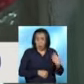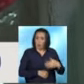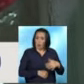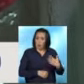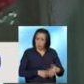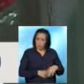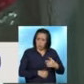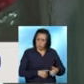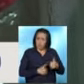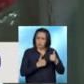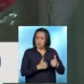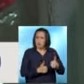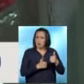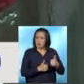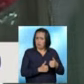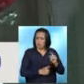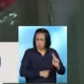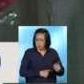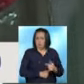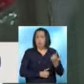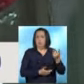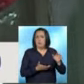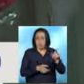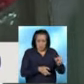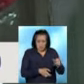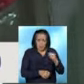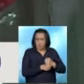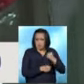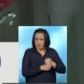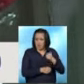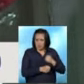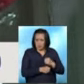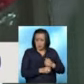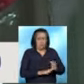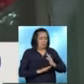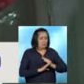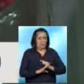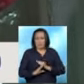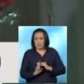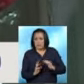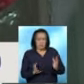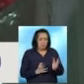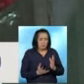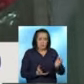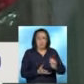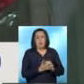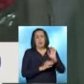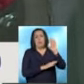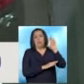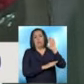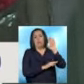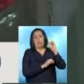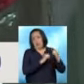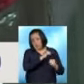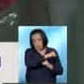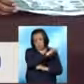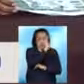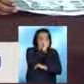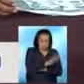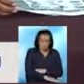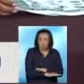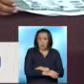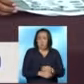primer nivel y ha estado trabajando en todo, en tratar de evitar la caída de ese